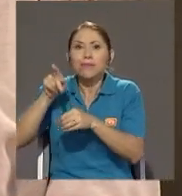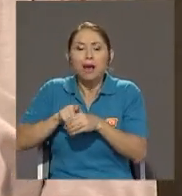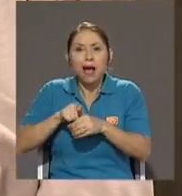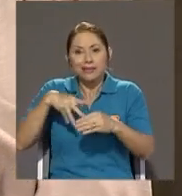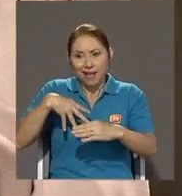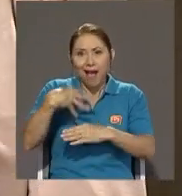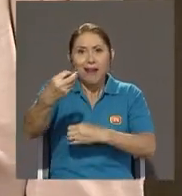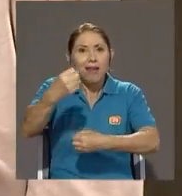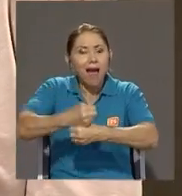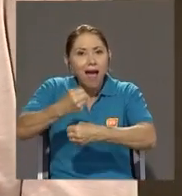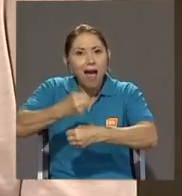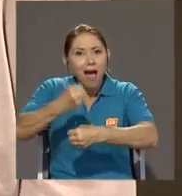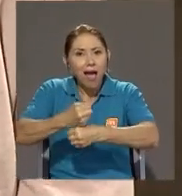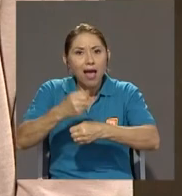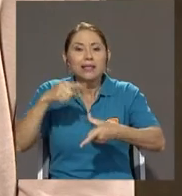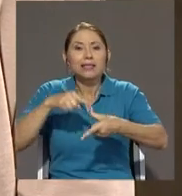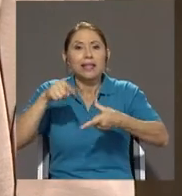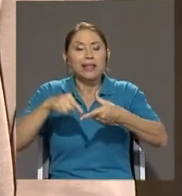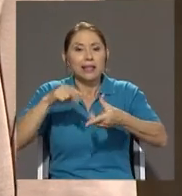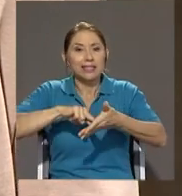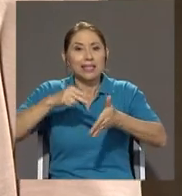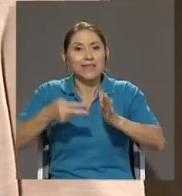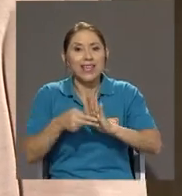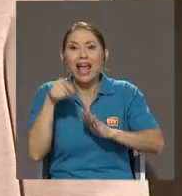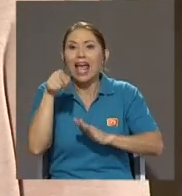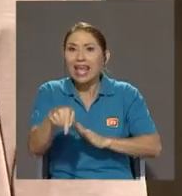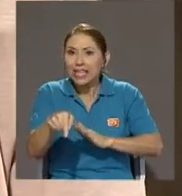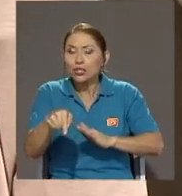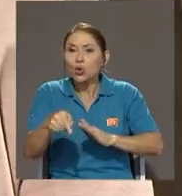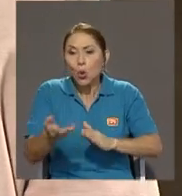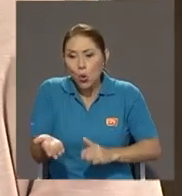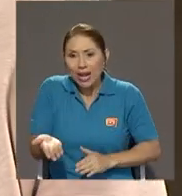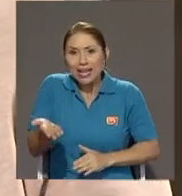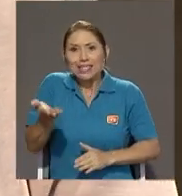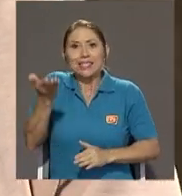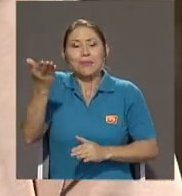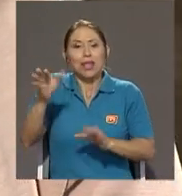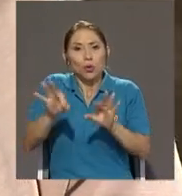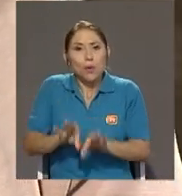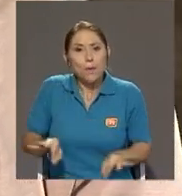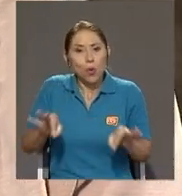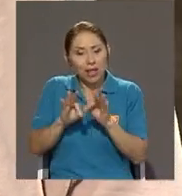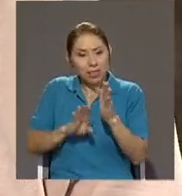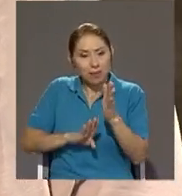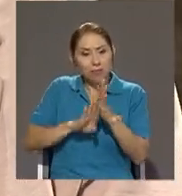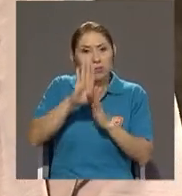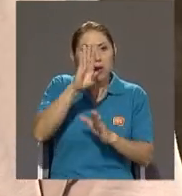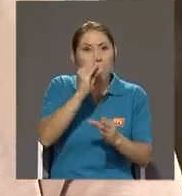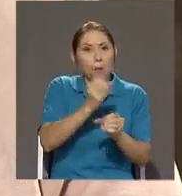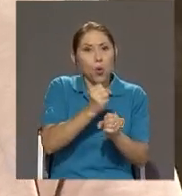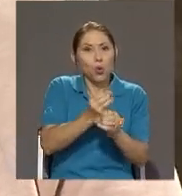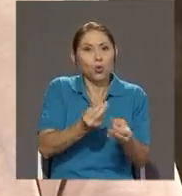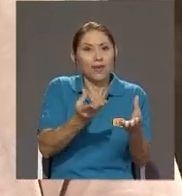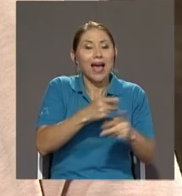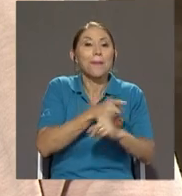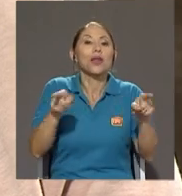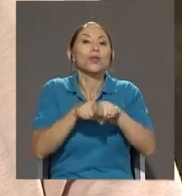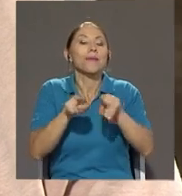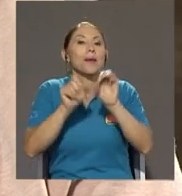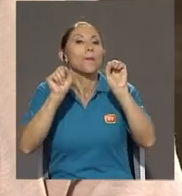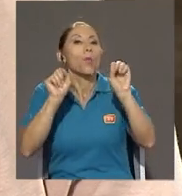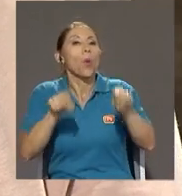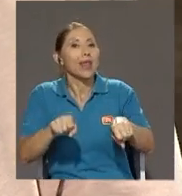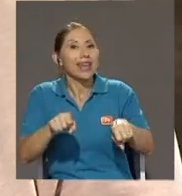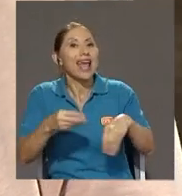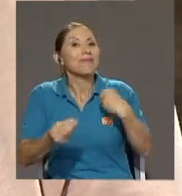daría un crecimiento importante en materia productiva, pero que además podría compensar los efectos negativos del envejecimiento